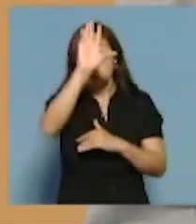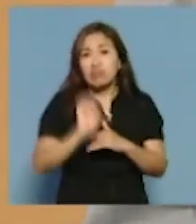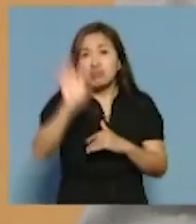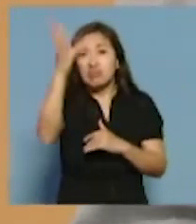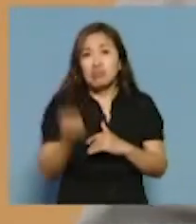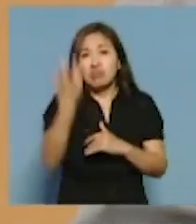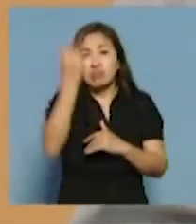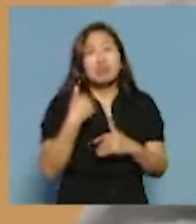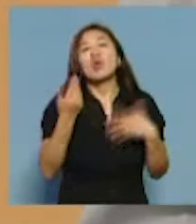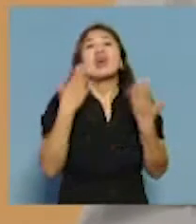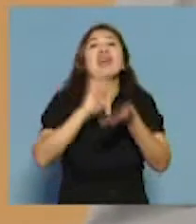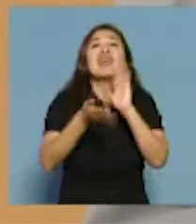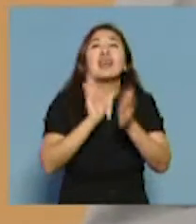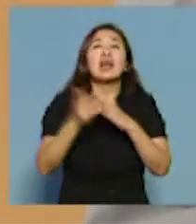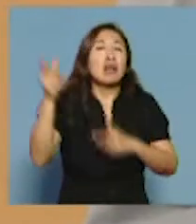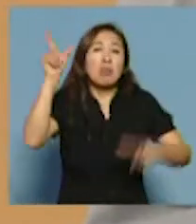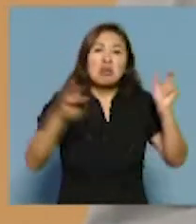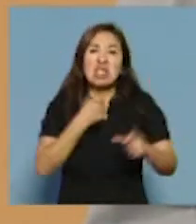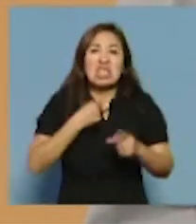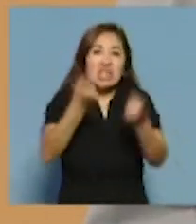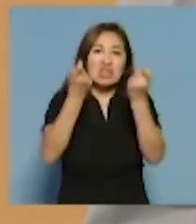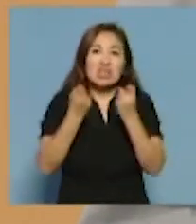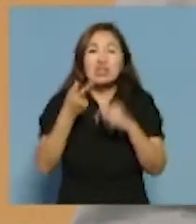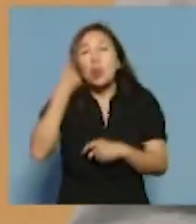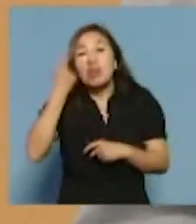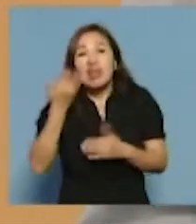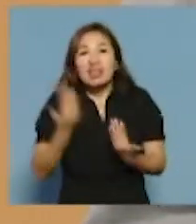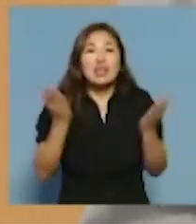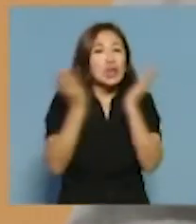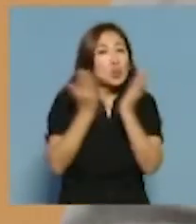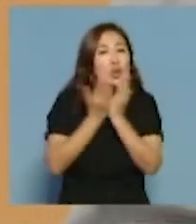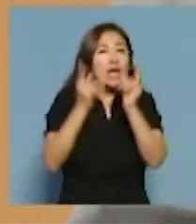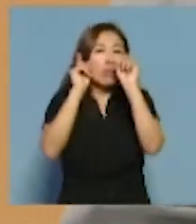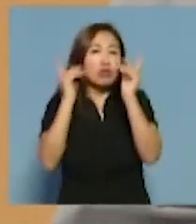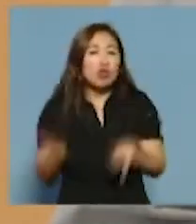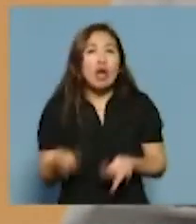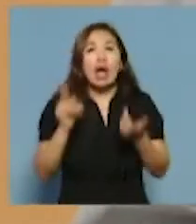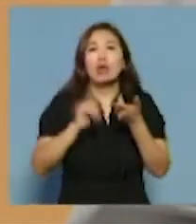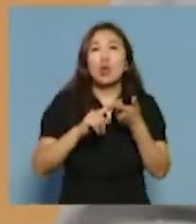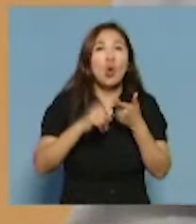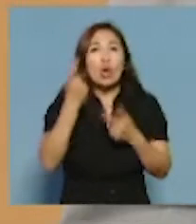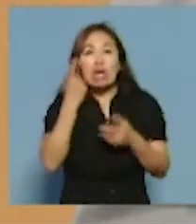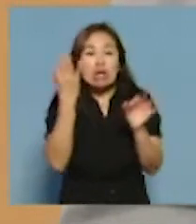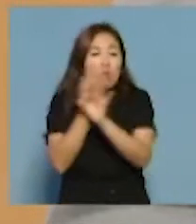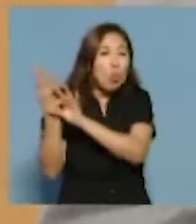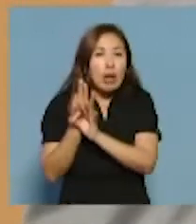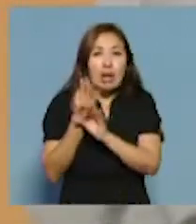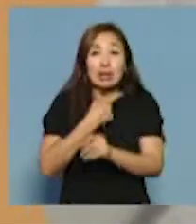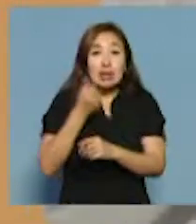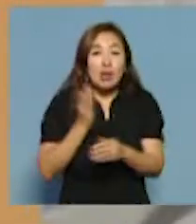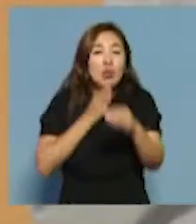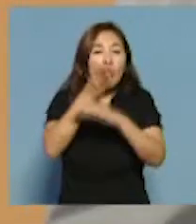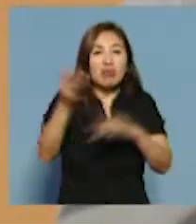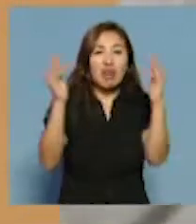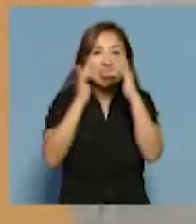libre demanda de todos aquellos que estén interesados estudiantes de profesorados instituciones o sea uno